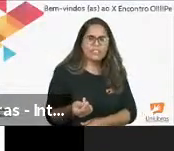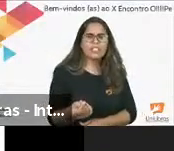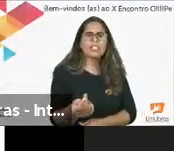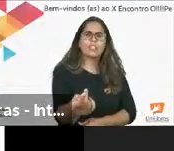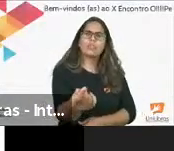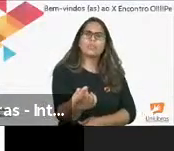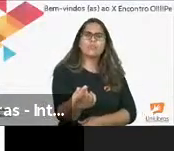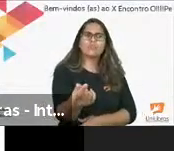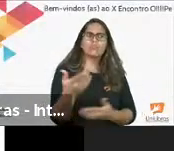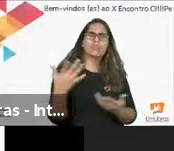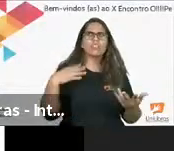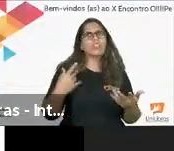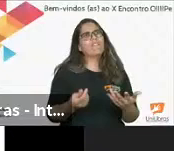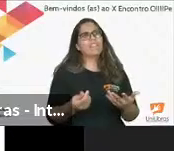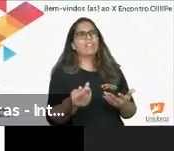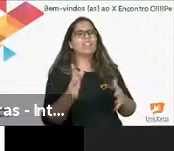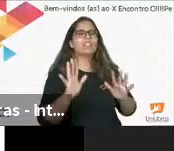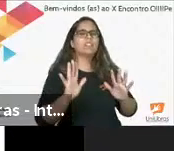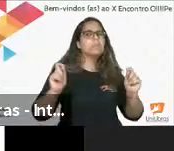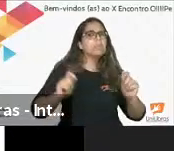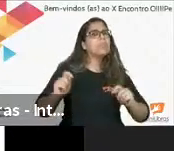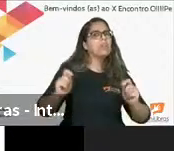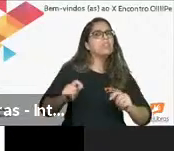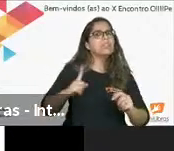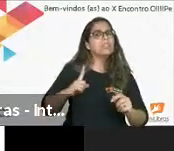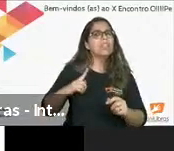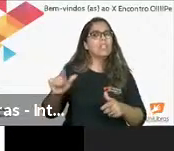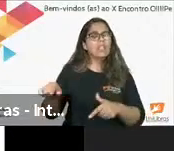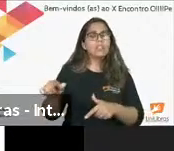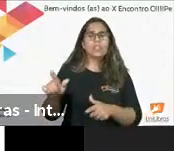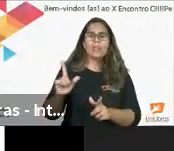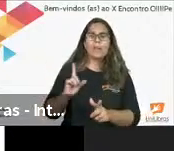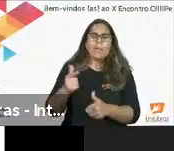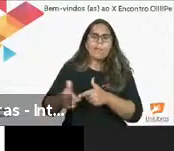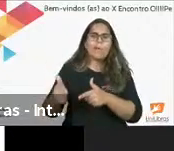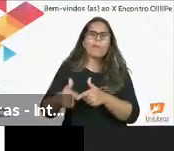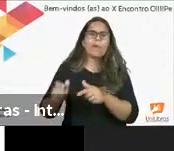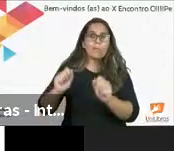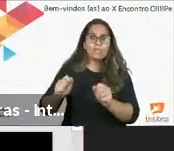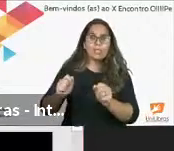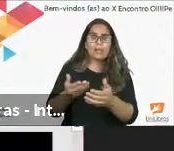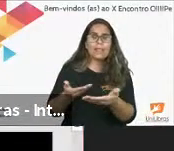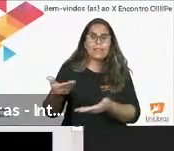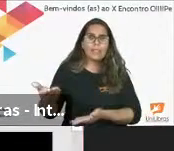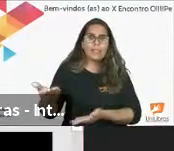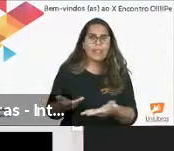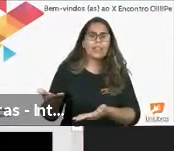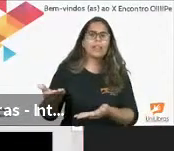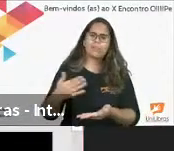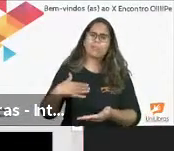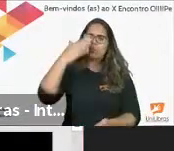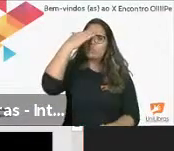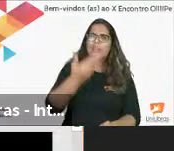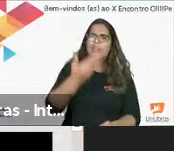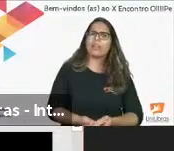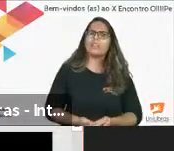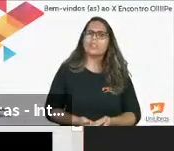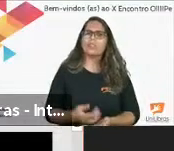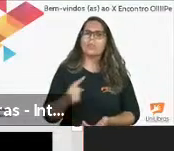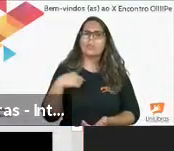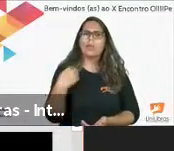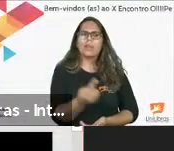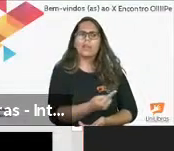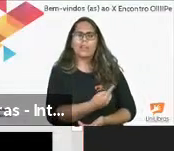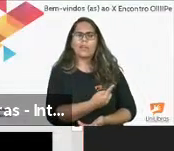si infinitas, pero hay muchas más dimensiones que este problema tiene y que podríamos tratar, pero yo creo que, para no abusar del